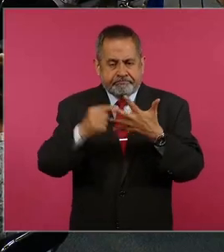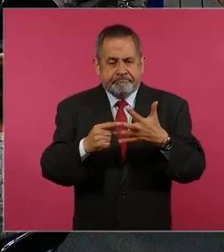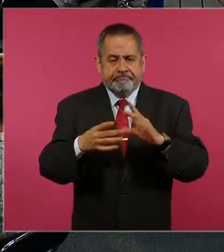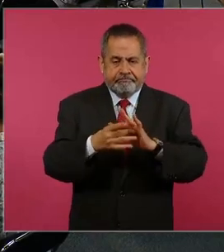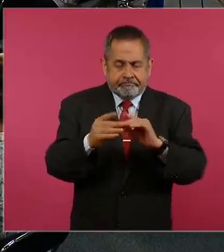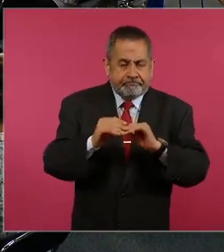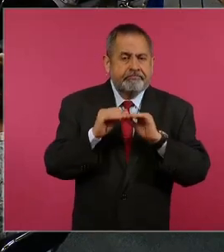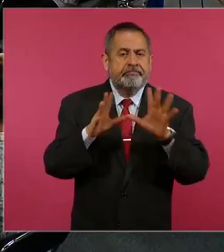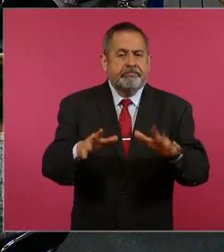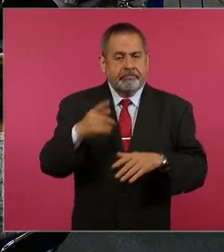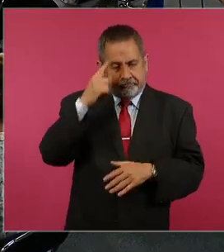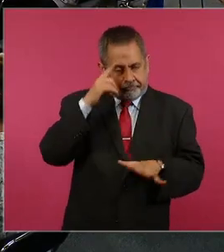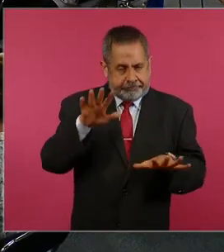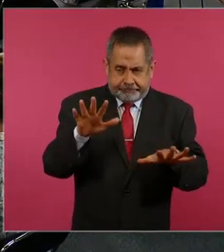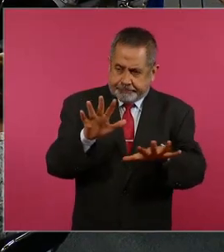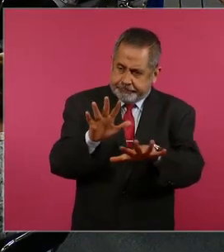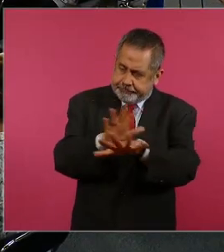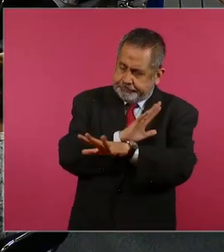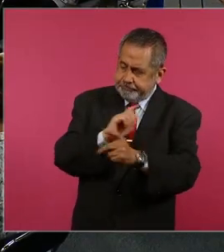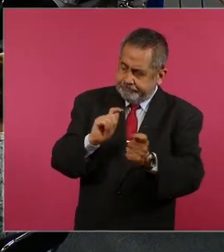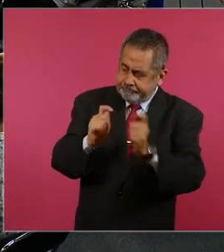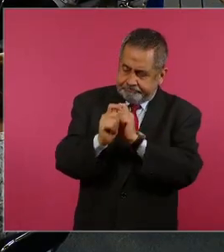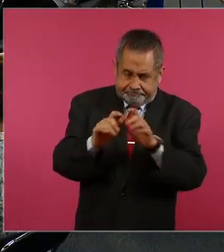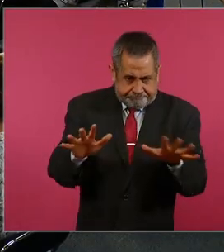para cambiar.